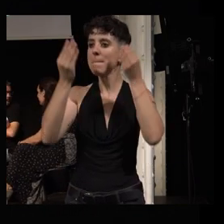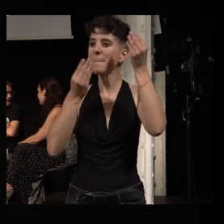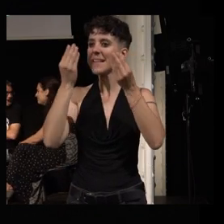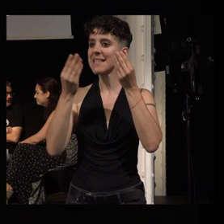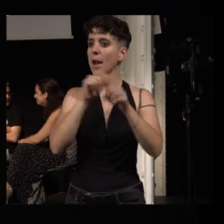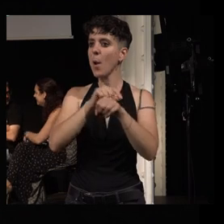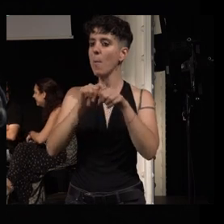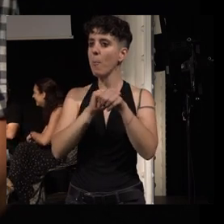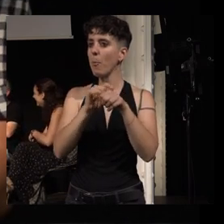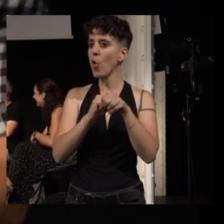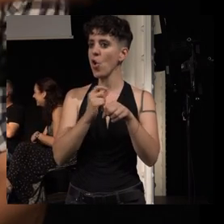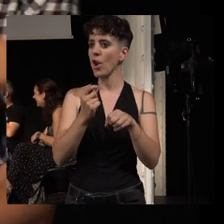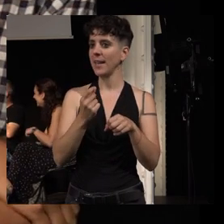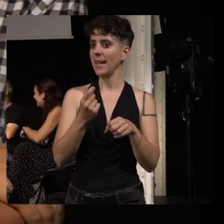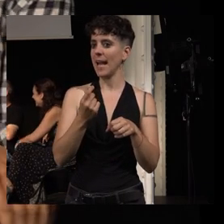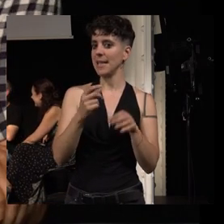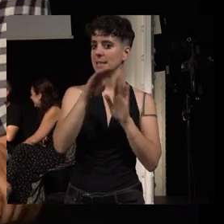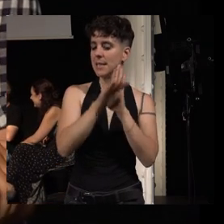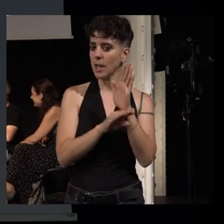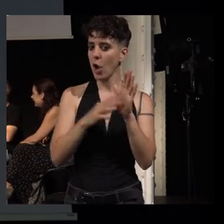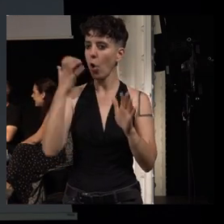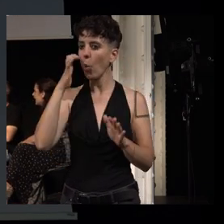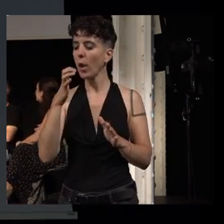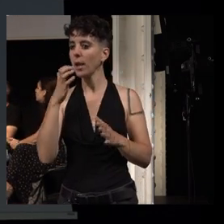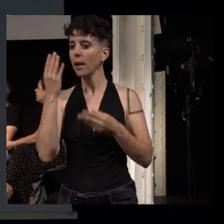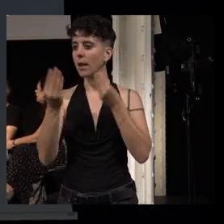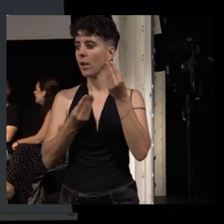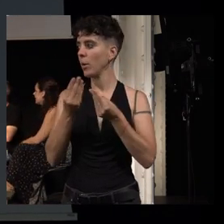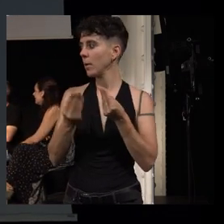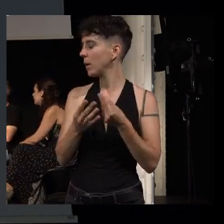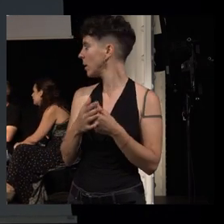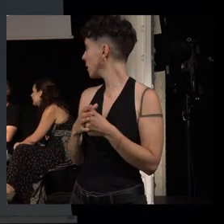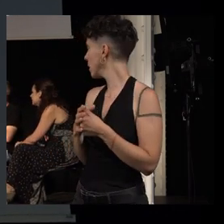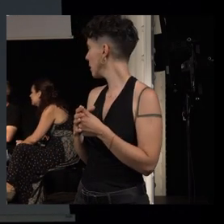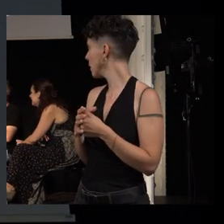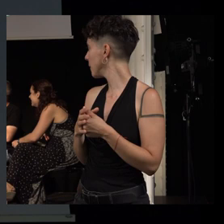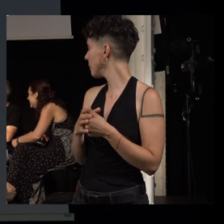estas políticas queer más que las acciones políticas